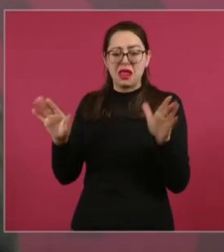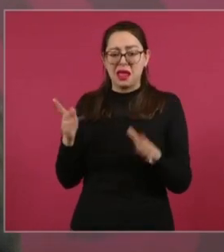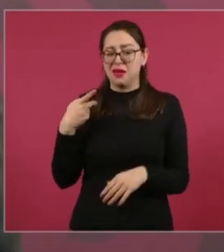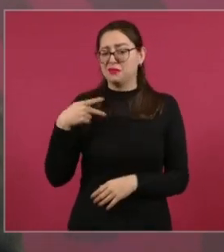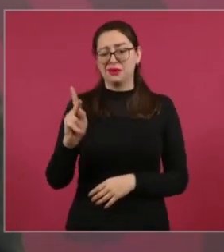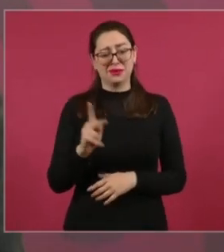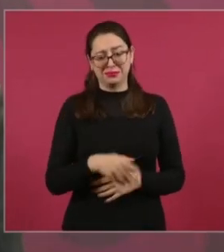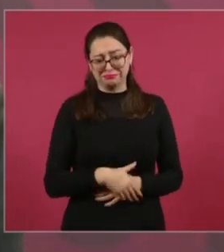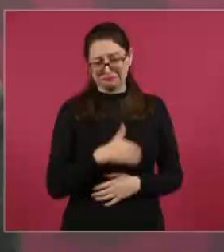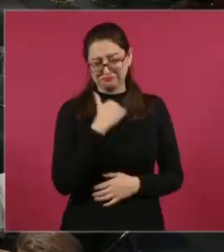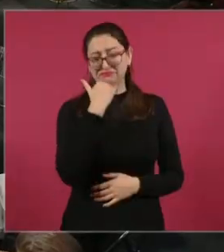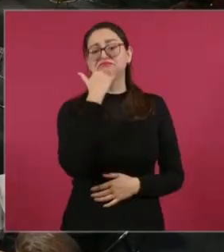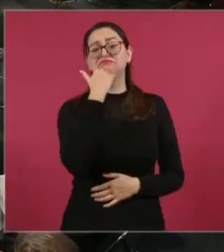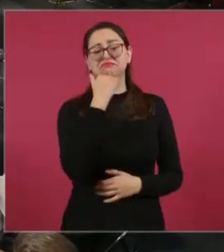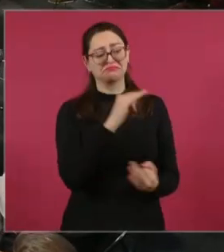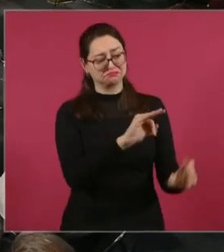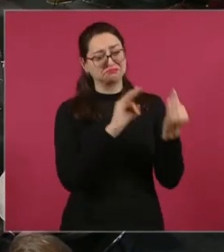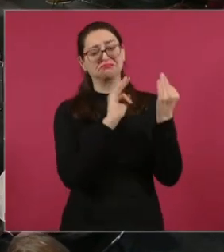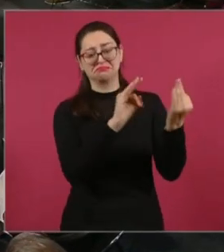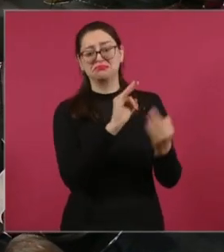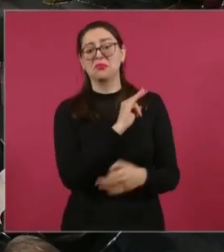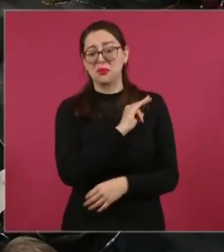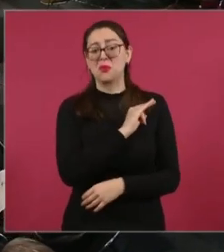pero no han podido ni van a poder